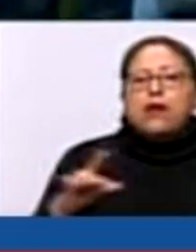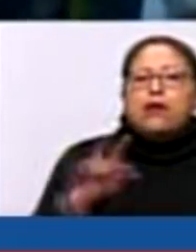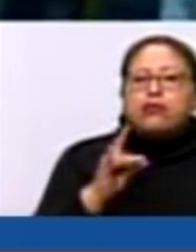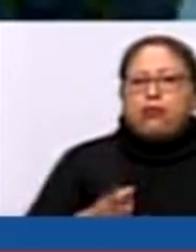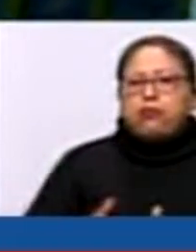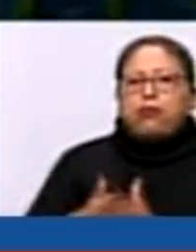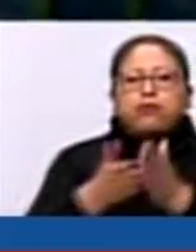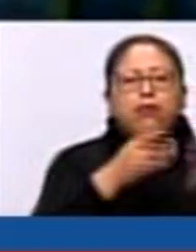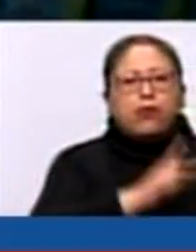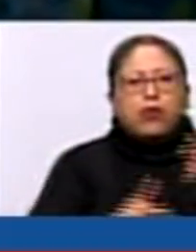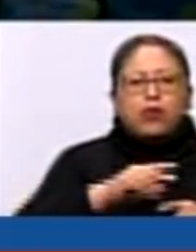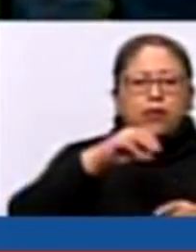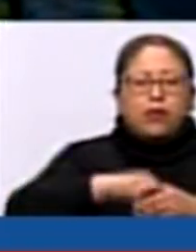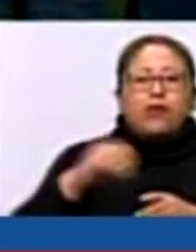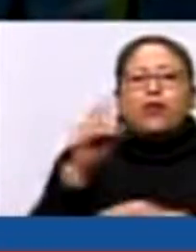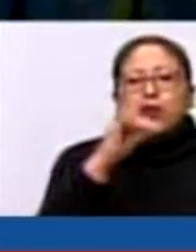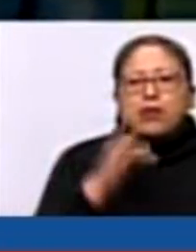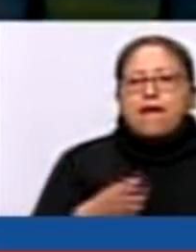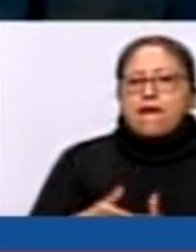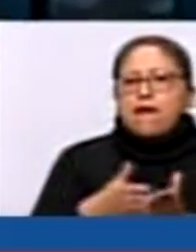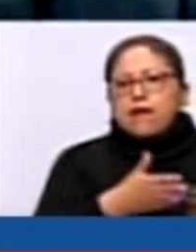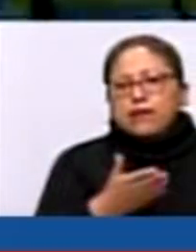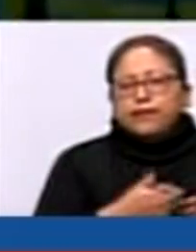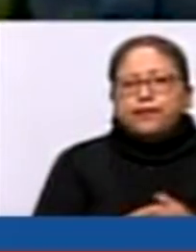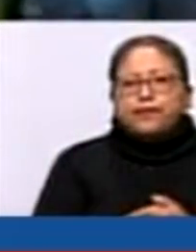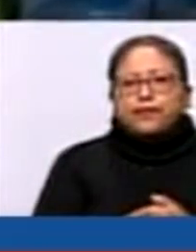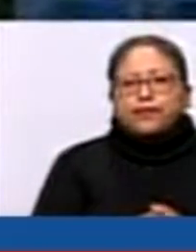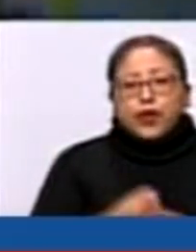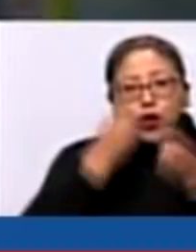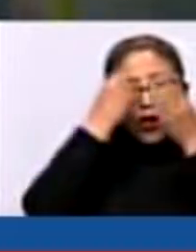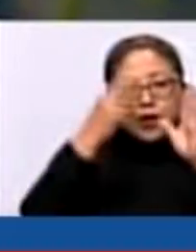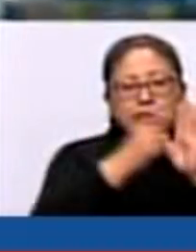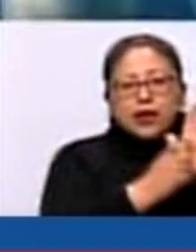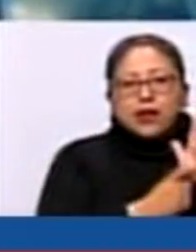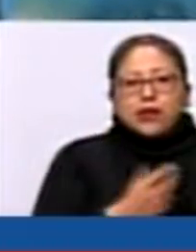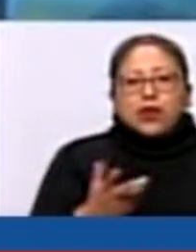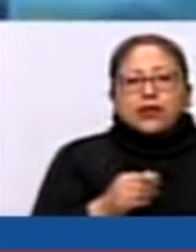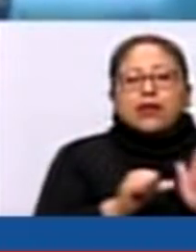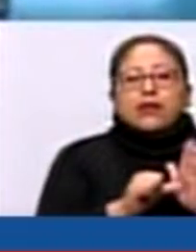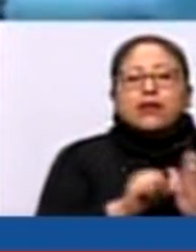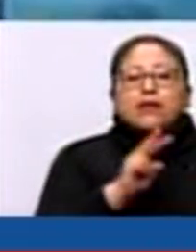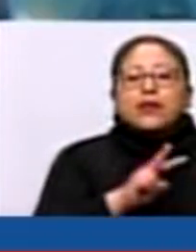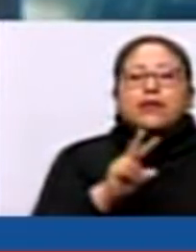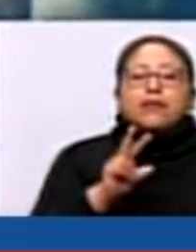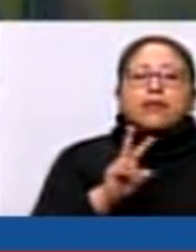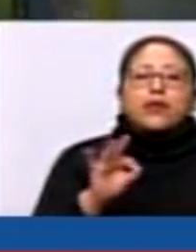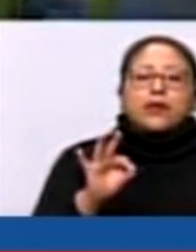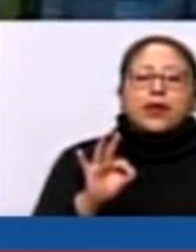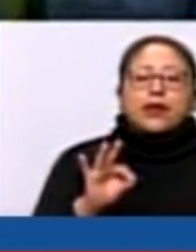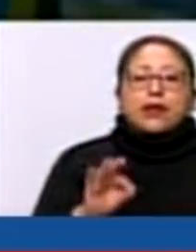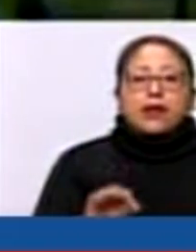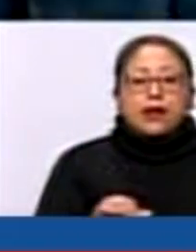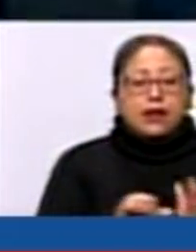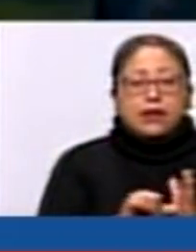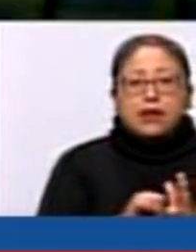reprimir al pueblo boliviano, tampoco se ha cumplido el artículo 29 de la Ley 400 en